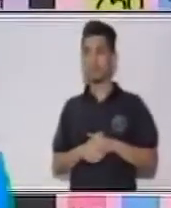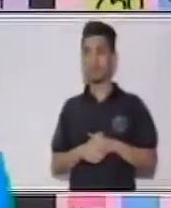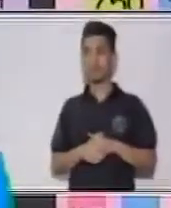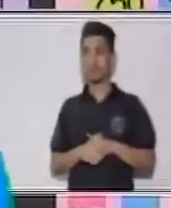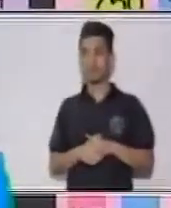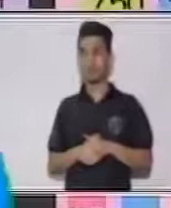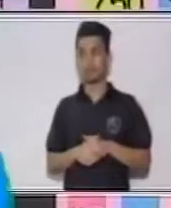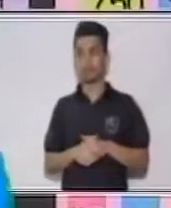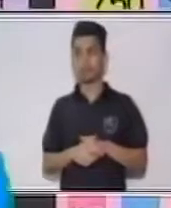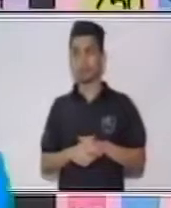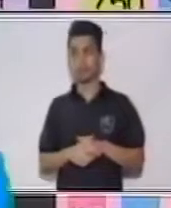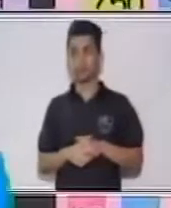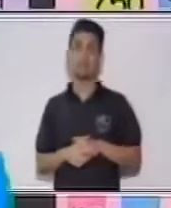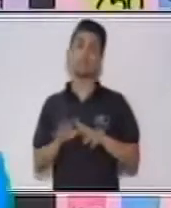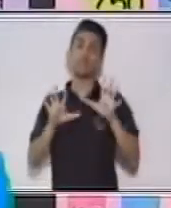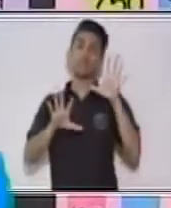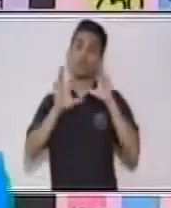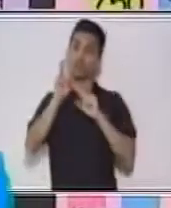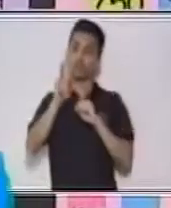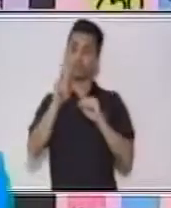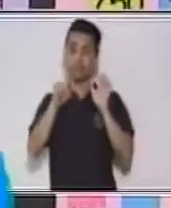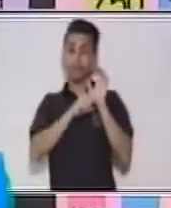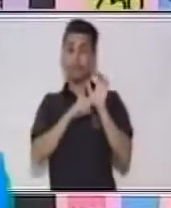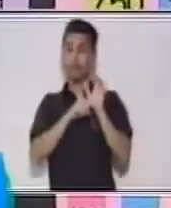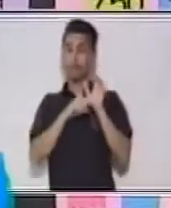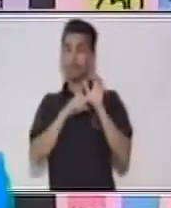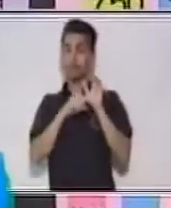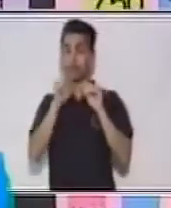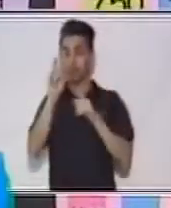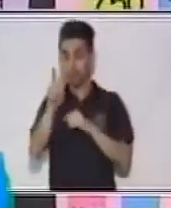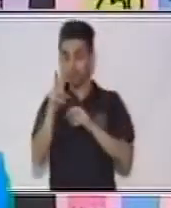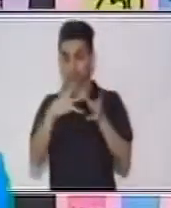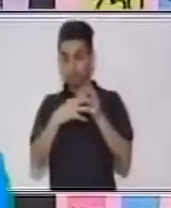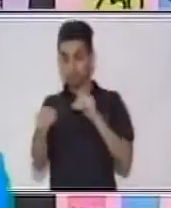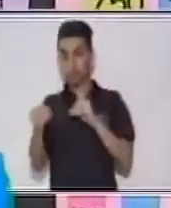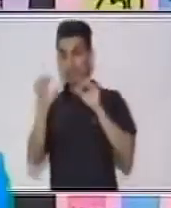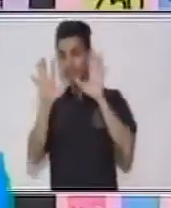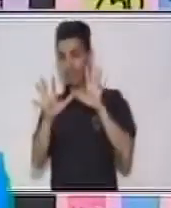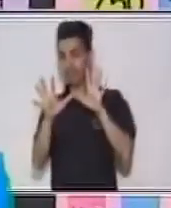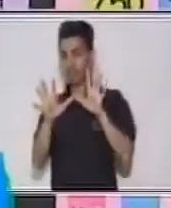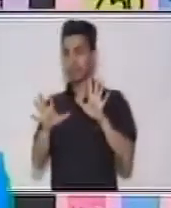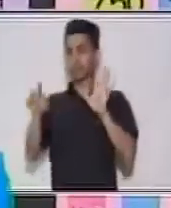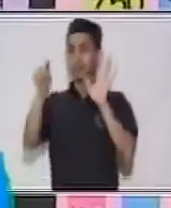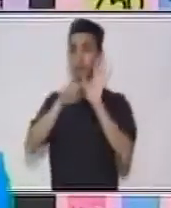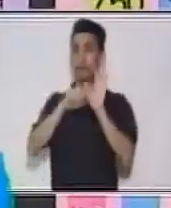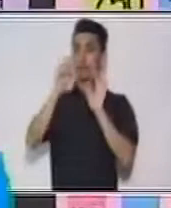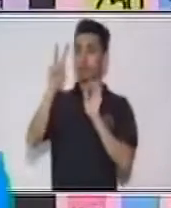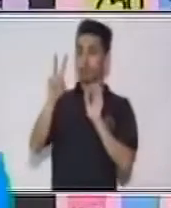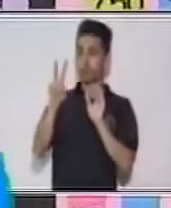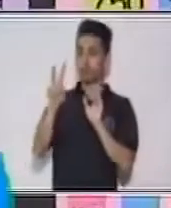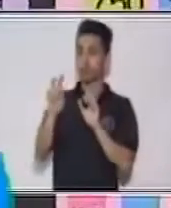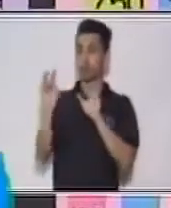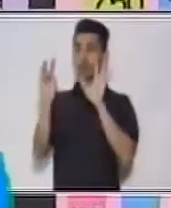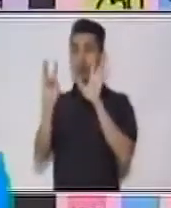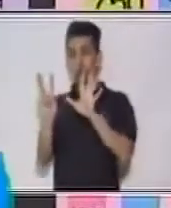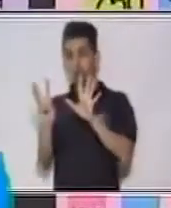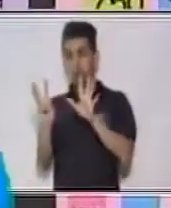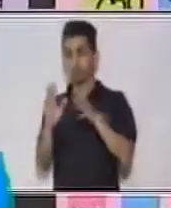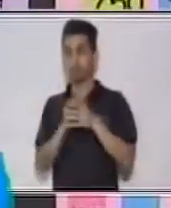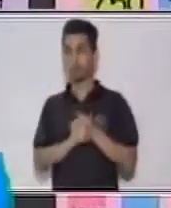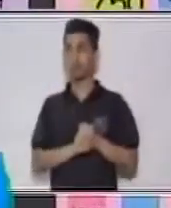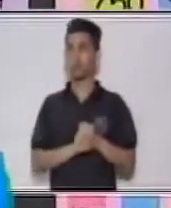menos 12 menos 2 10 10 28